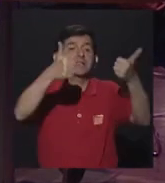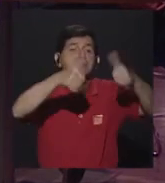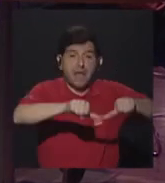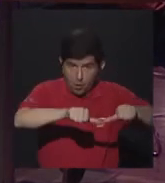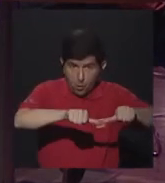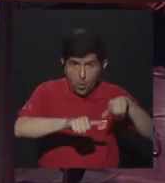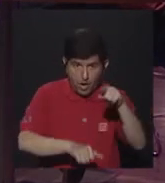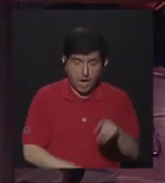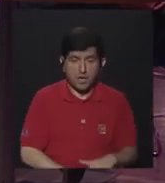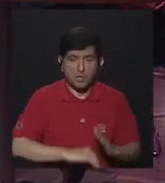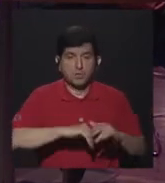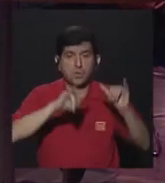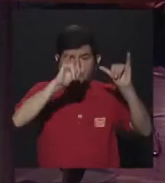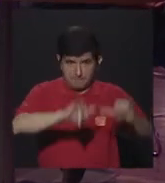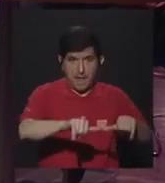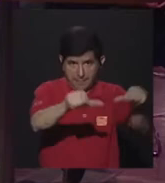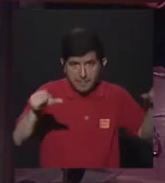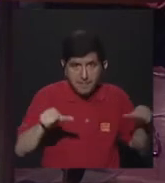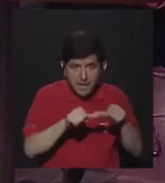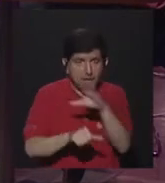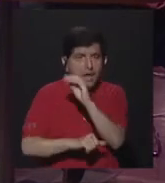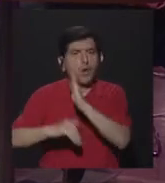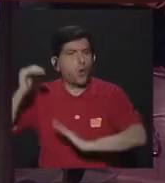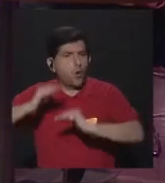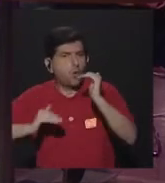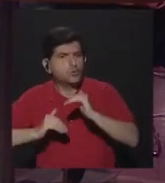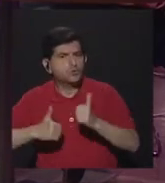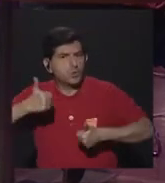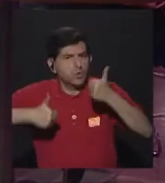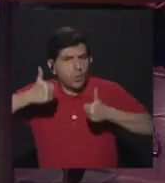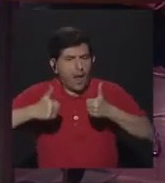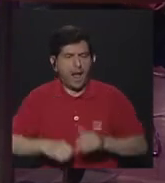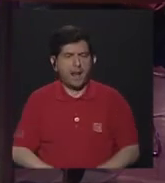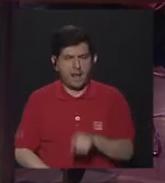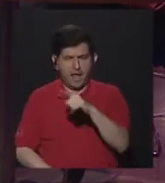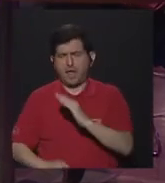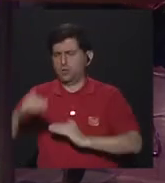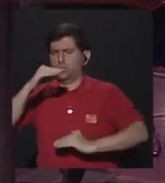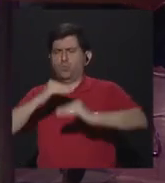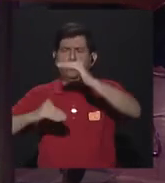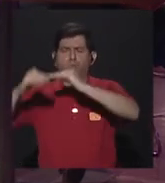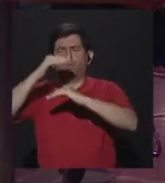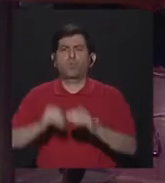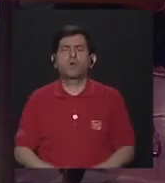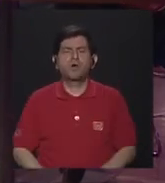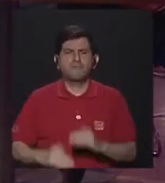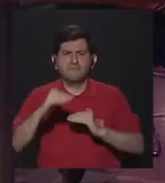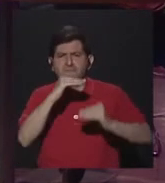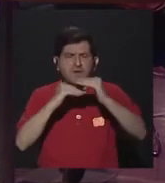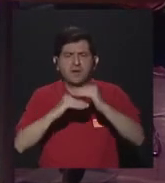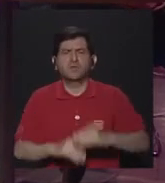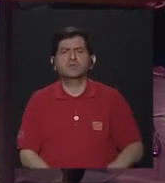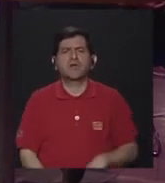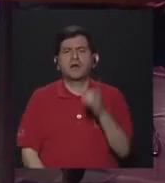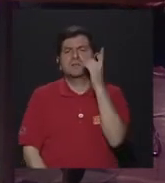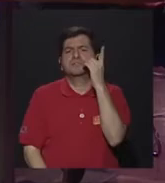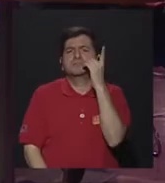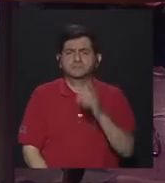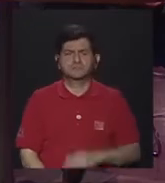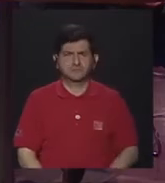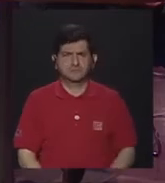con que esto se conserve esa área o se construya con una gran edificación con la facultad de antologías pero bueno como